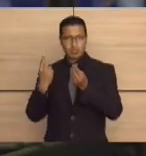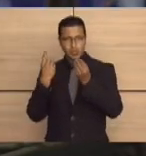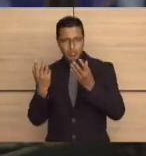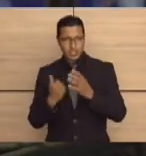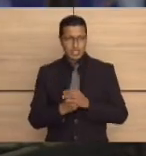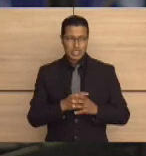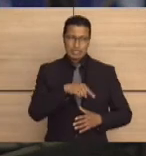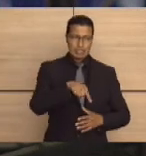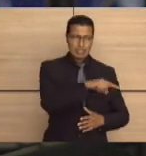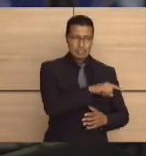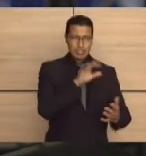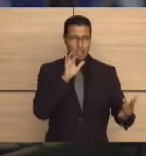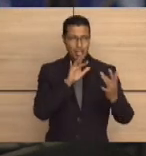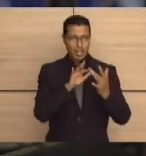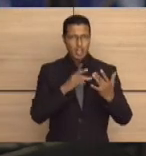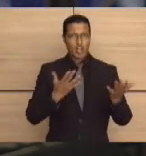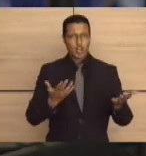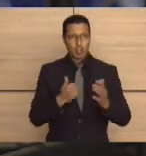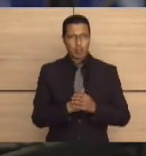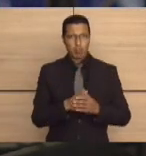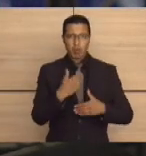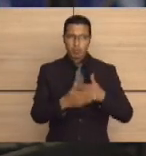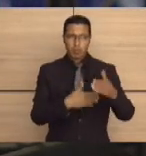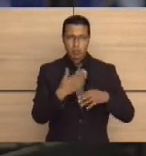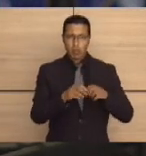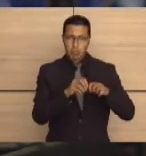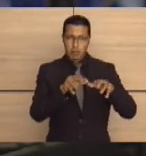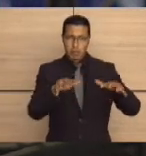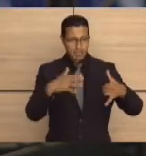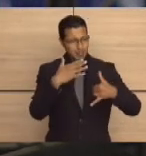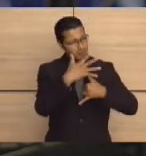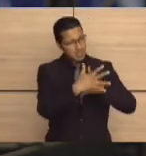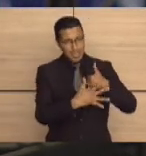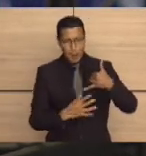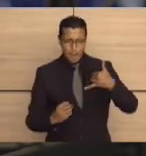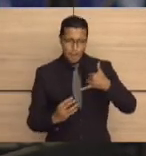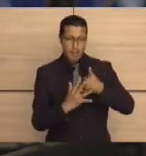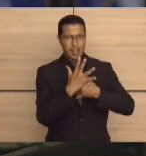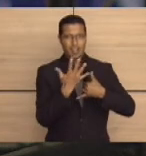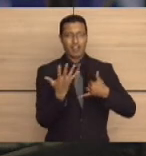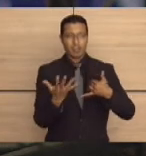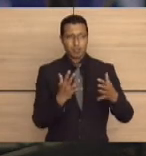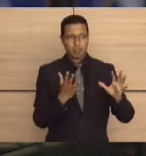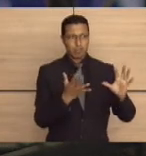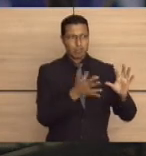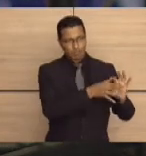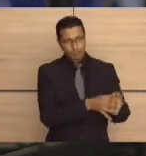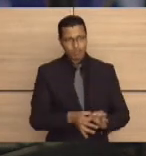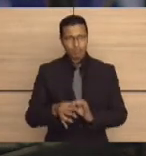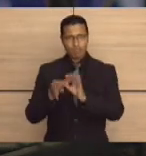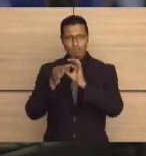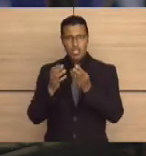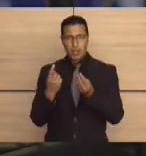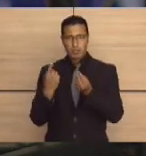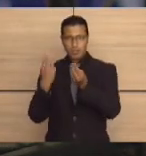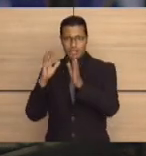zonas rurales, se repliquen por más lugares del país, que sean, digamos, integradas a las políticas educativas,